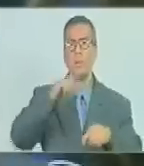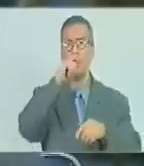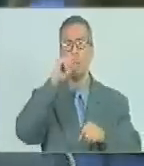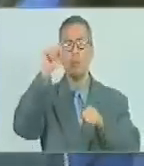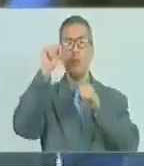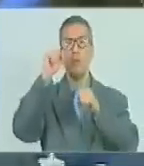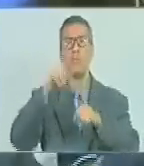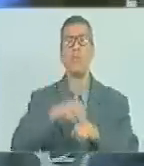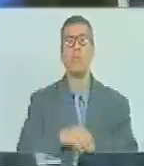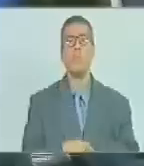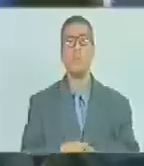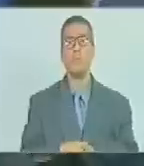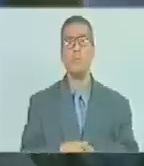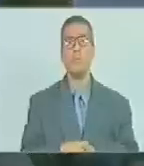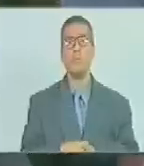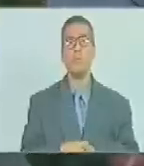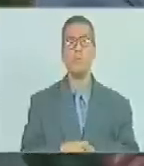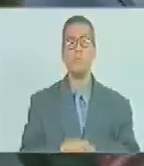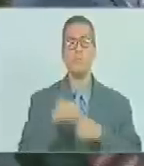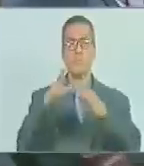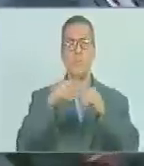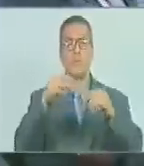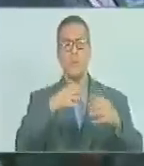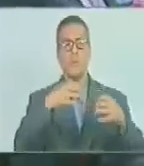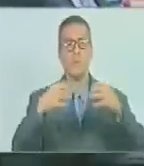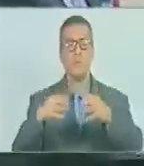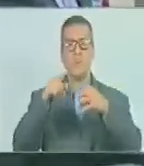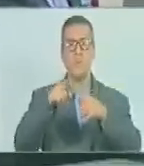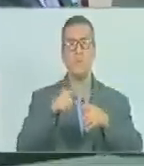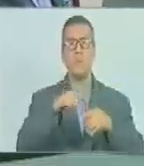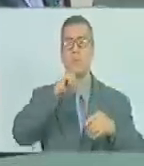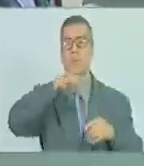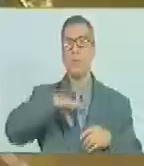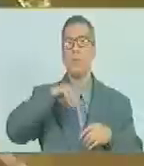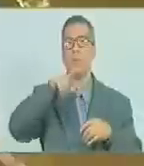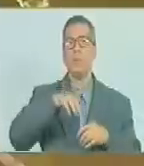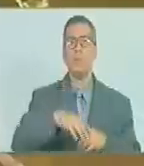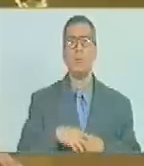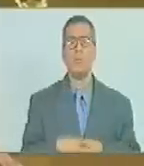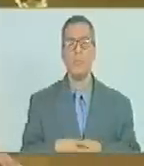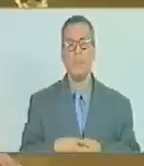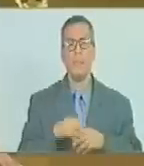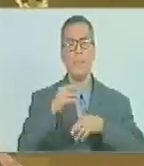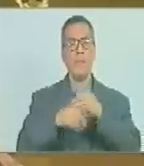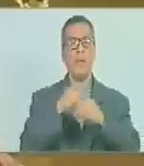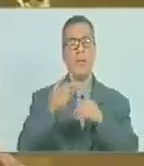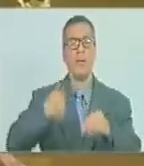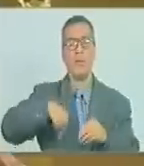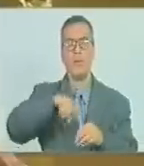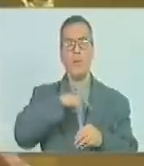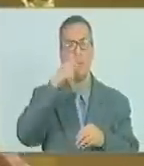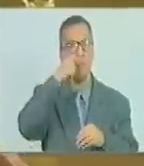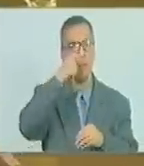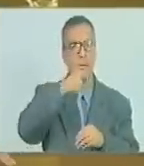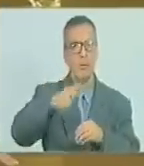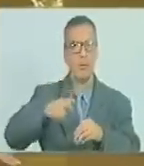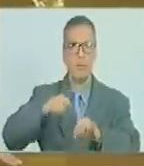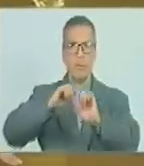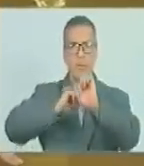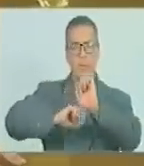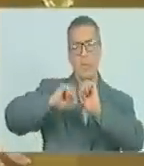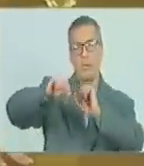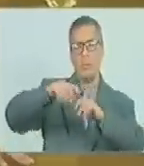Maduro, en las batallas históricas que ha dado nuestro pueblo en contra